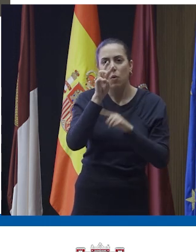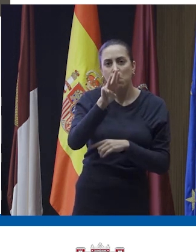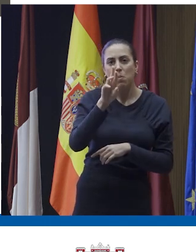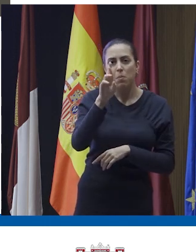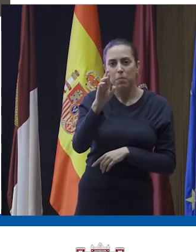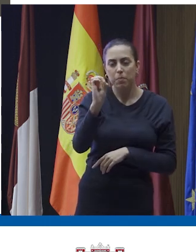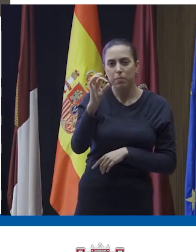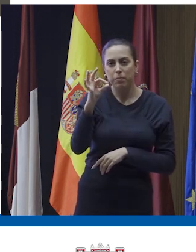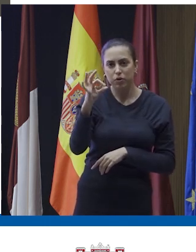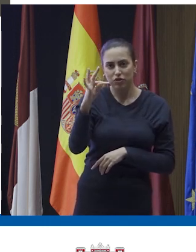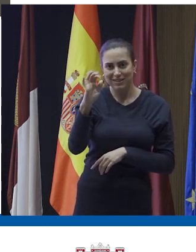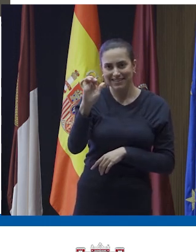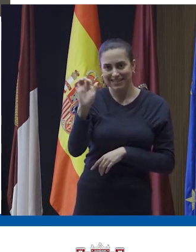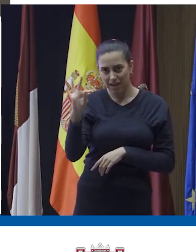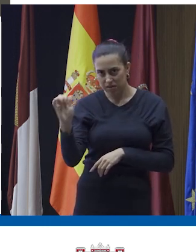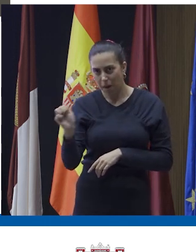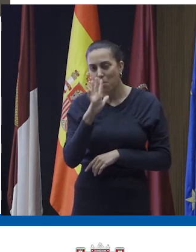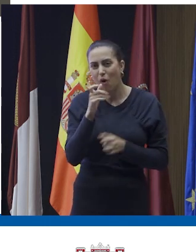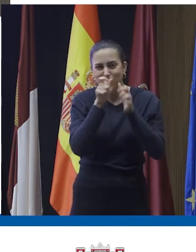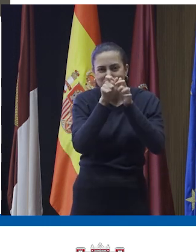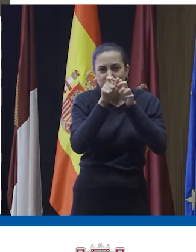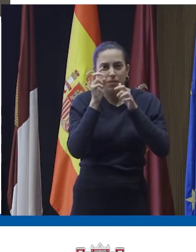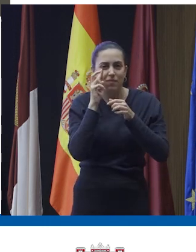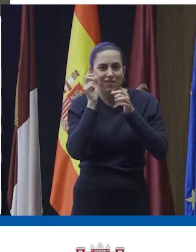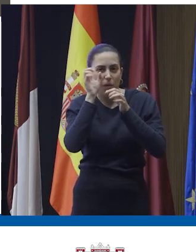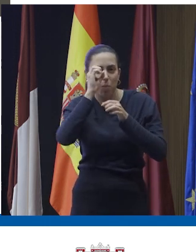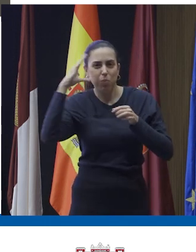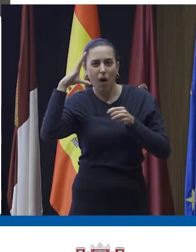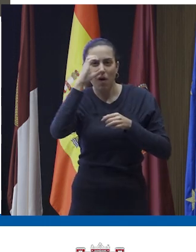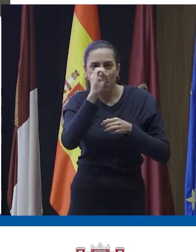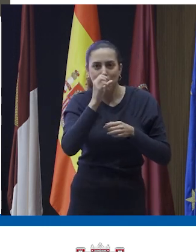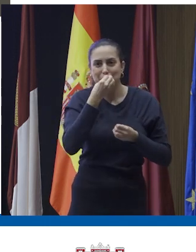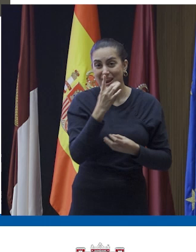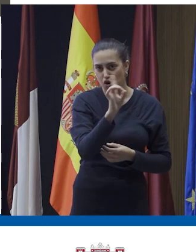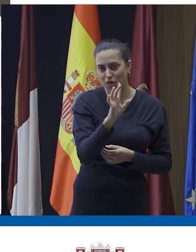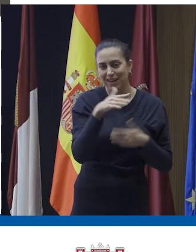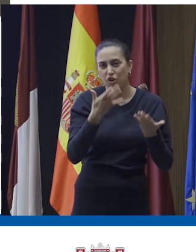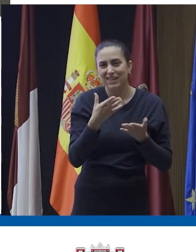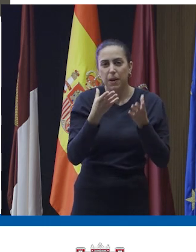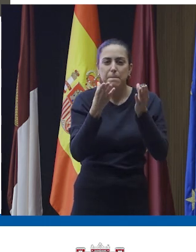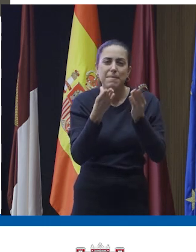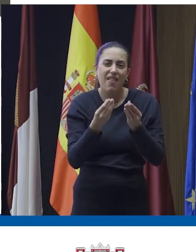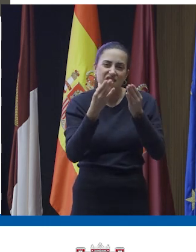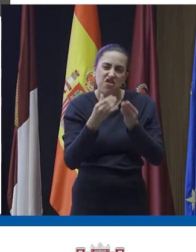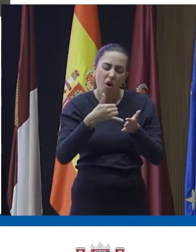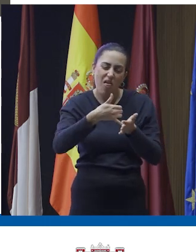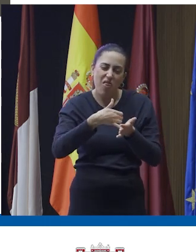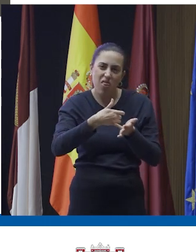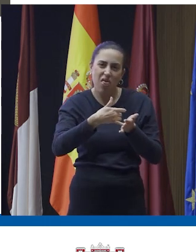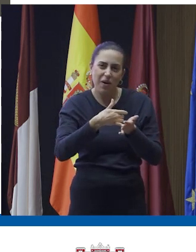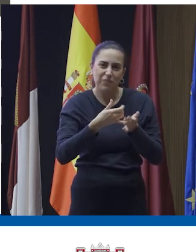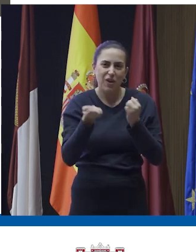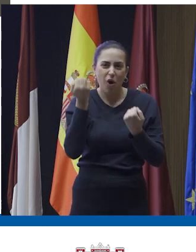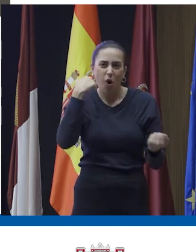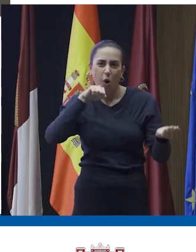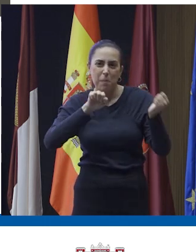estos pacientes no dilatan bien y entonces son iris muy, entre comillas, muy blanditos y muy flácidos, entre comillas, que empiezan a comportarse